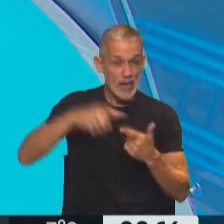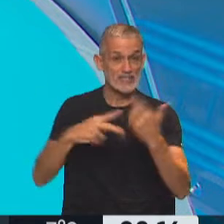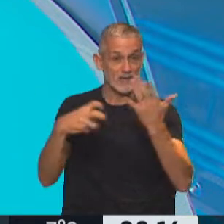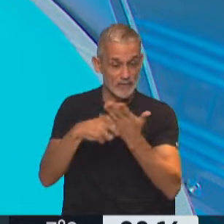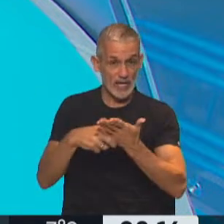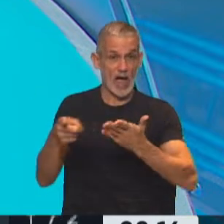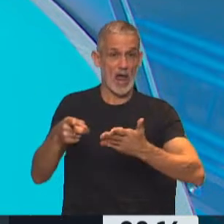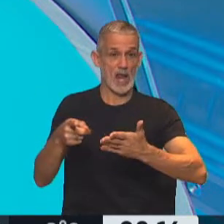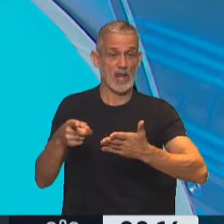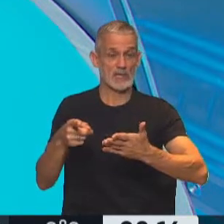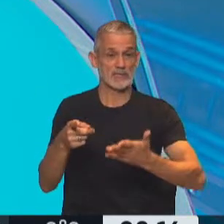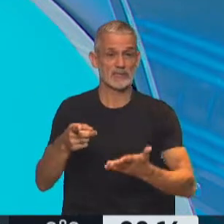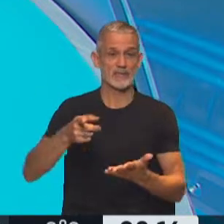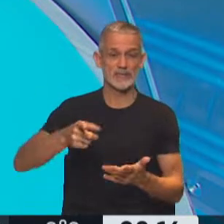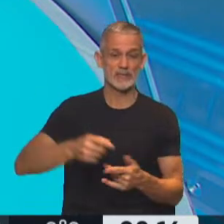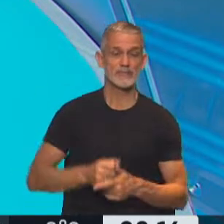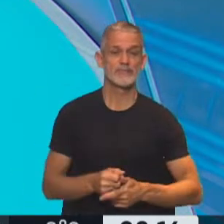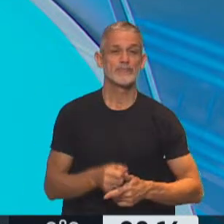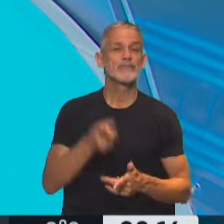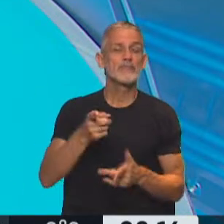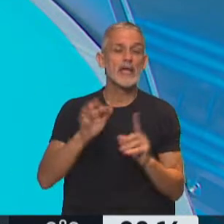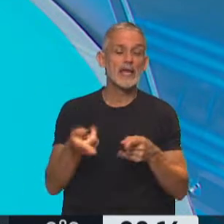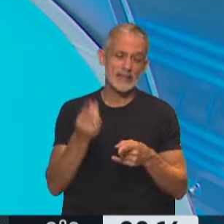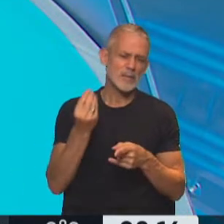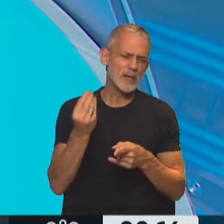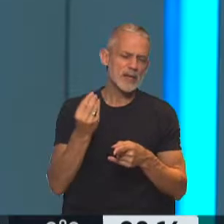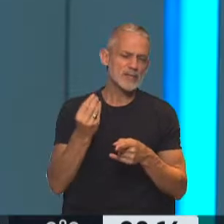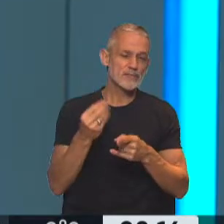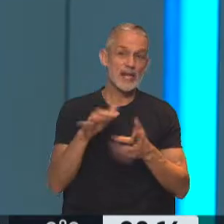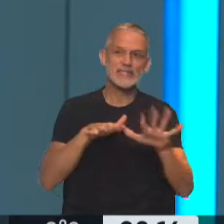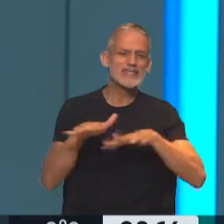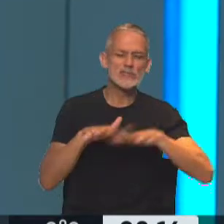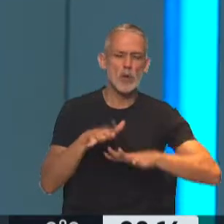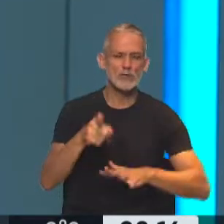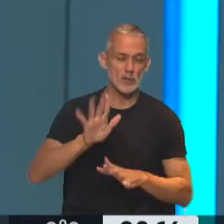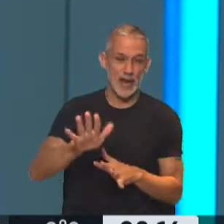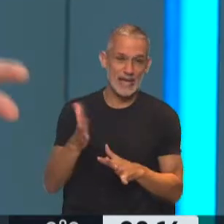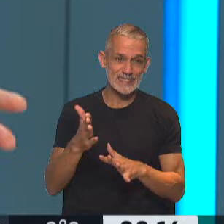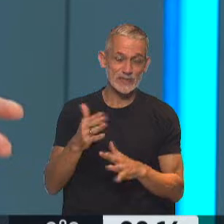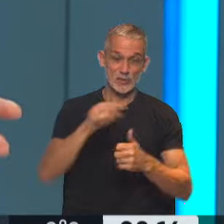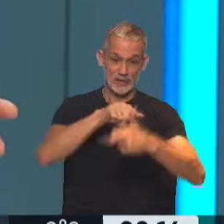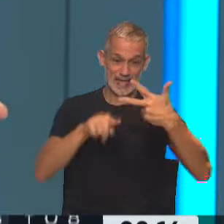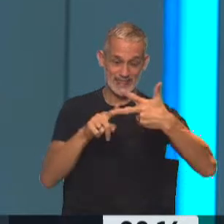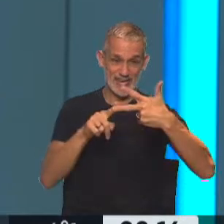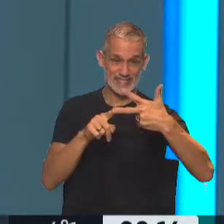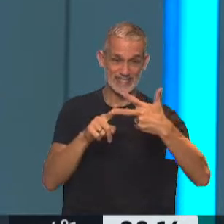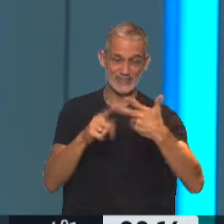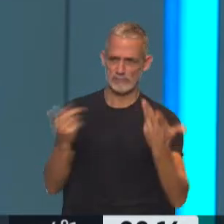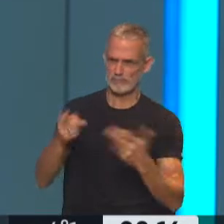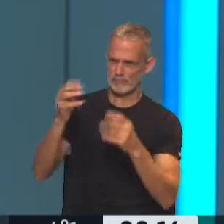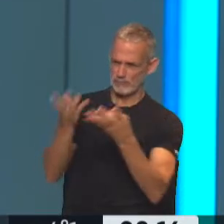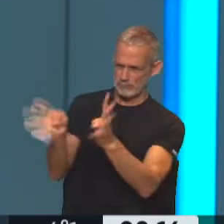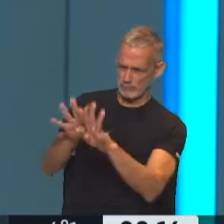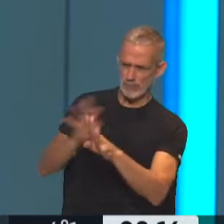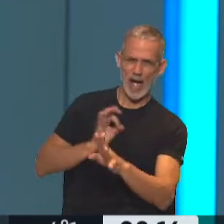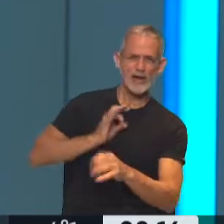fiscales. También es interesante ¿no? que a raíz de toda esta situación que se plantea con estos 3 consejos de la magistratura, el